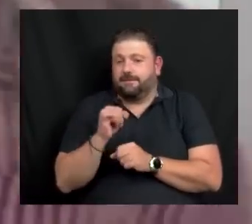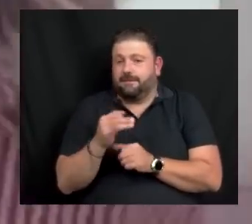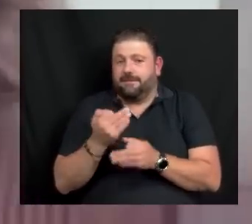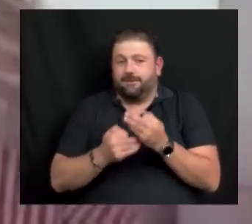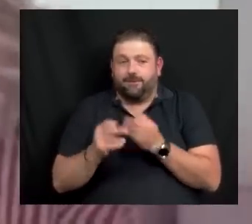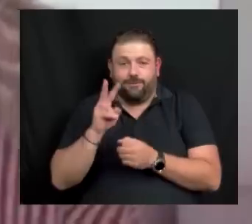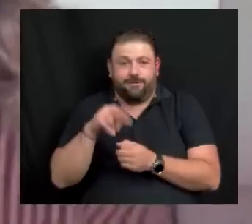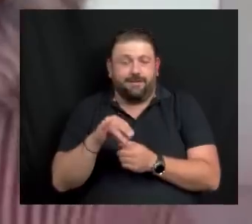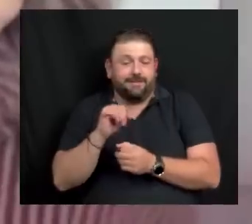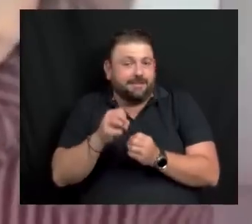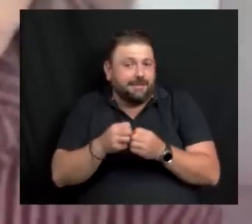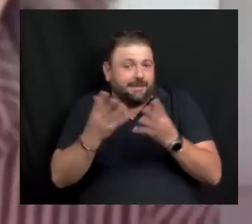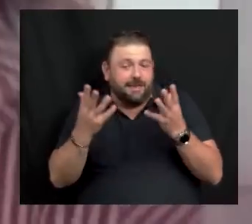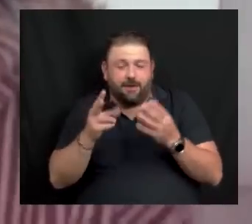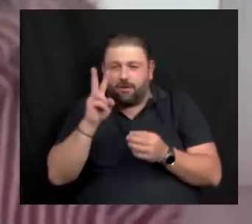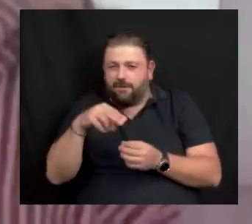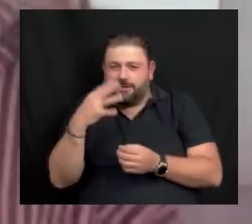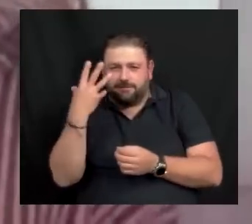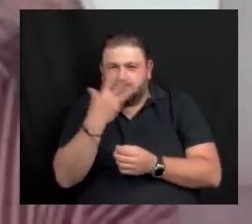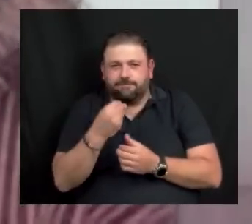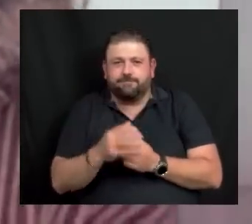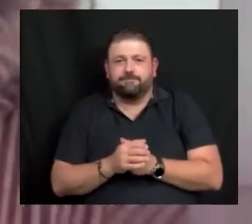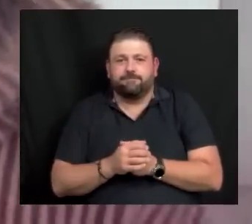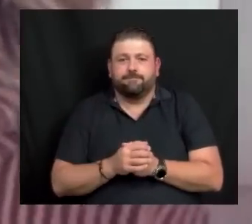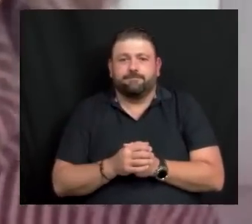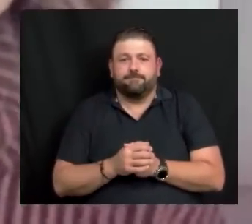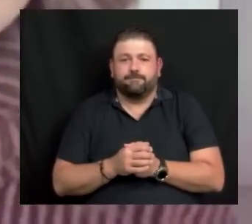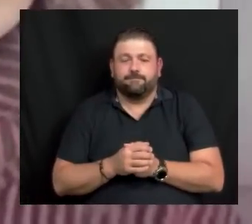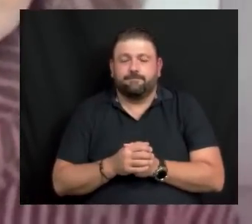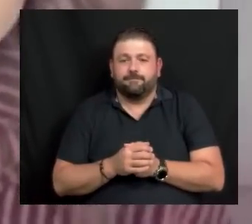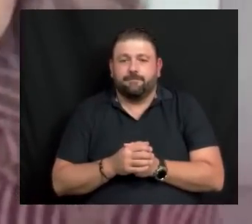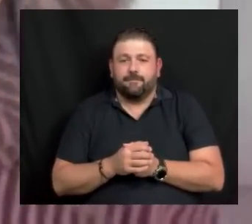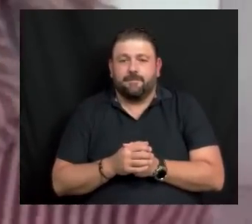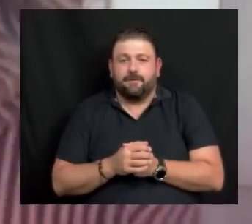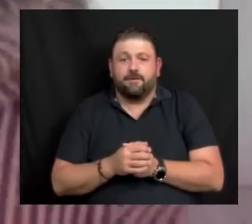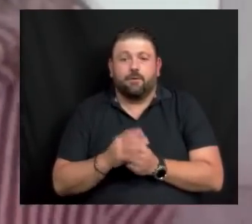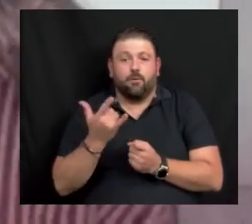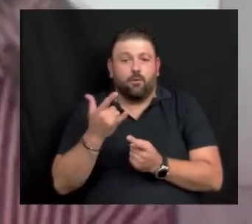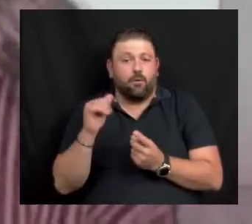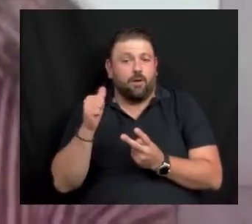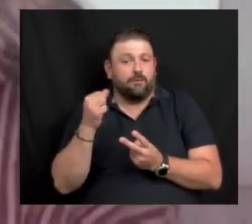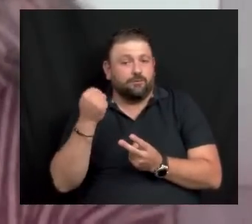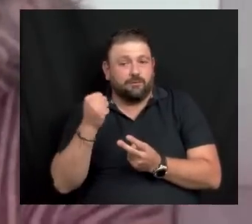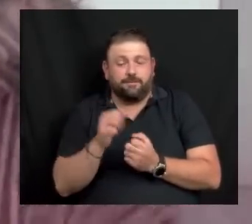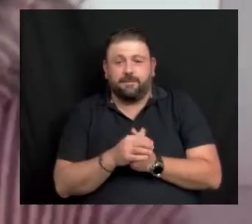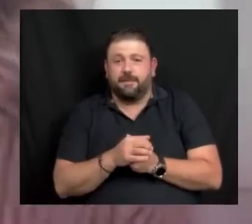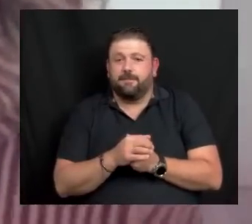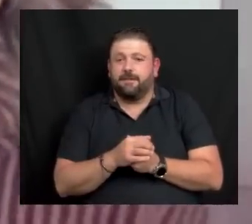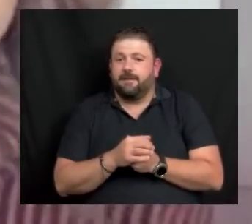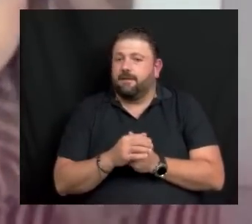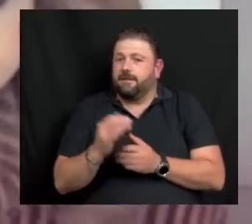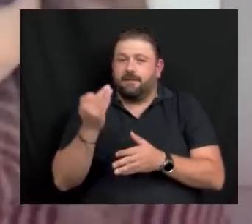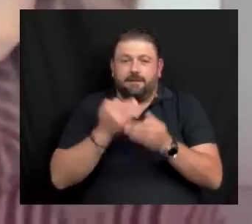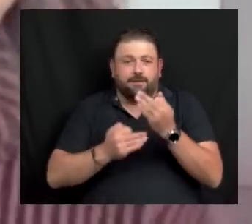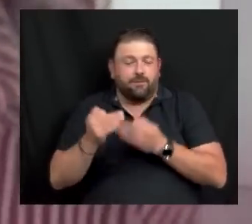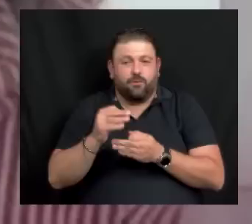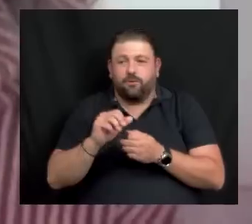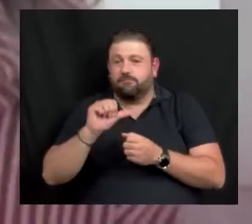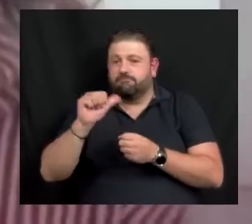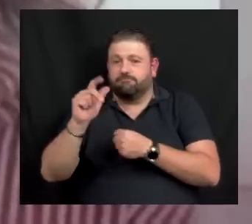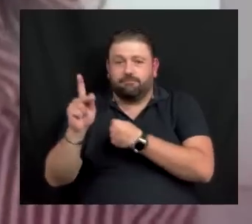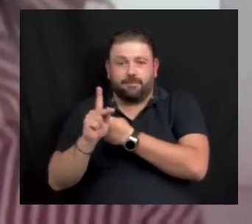¡Qué maravilla! ¡Qué maravilla! Julio, agosto y septiembre. Rally en México es en septiembre y en los demás países